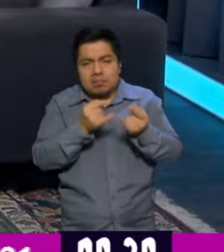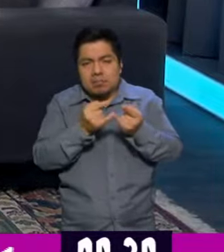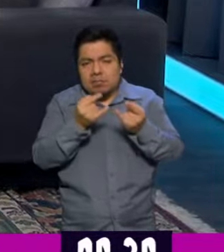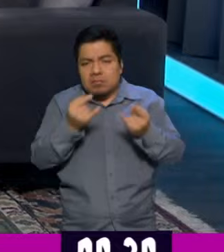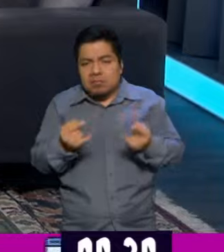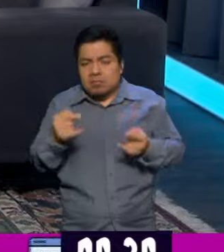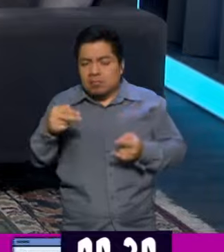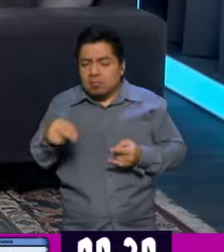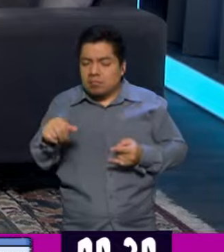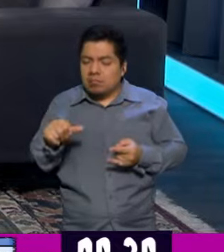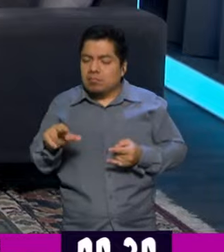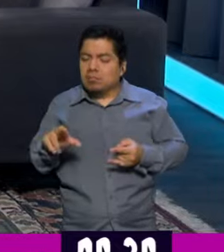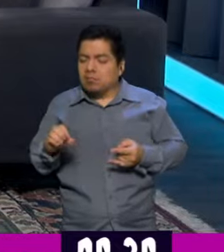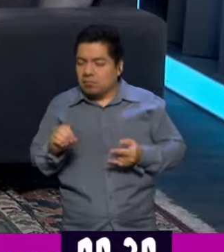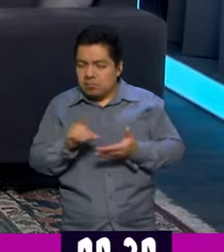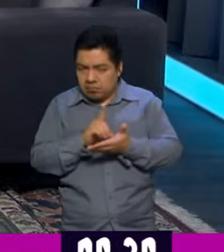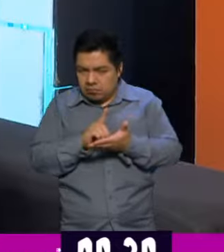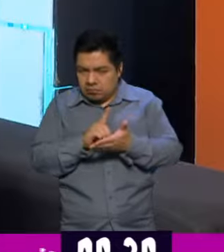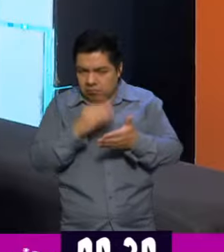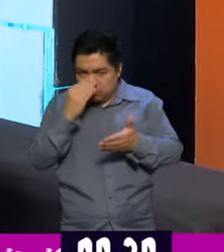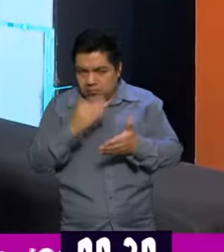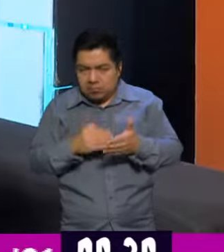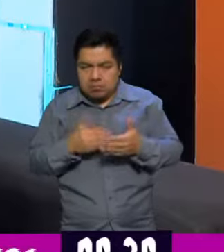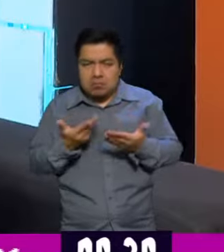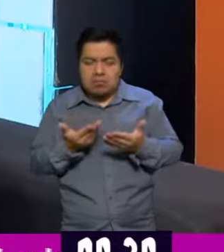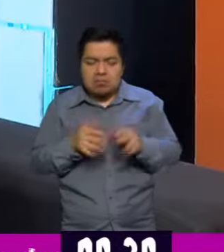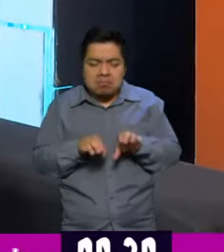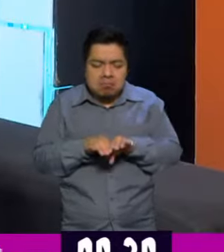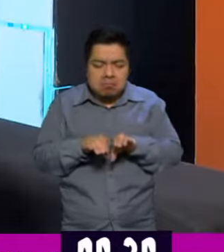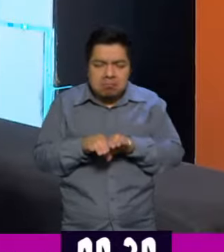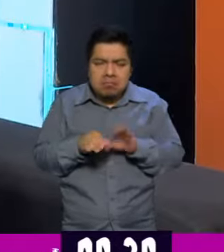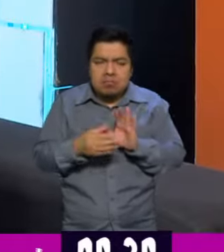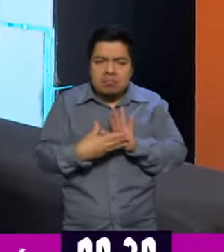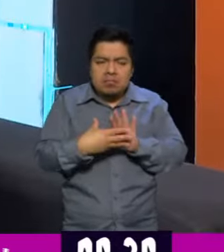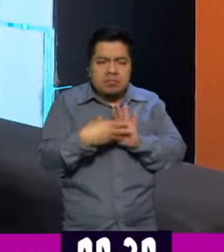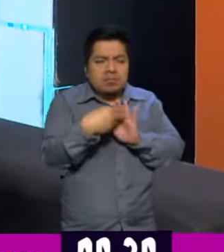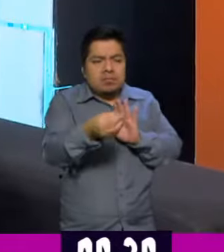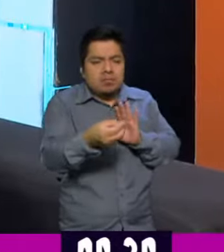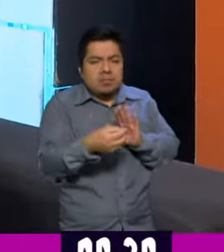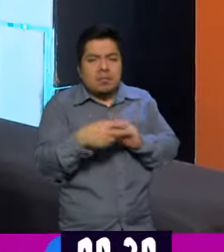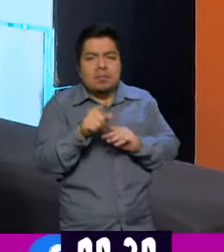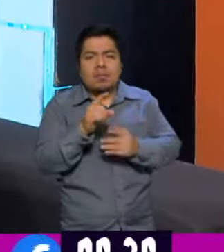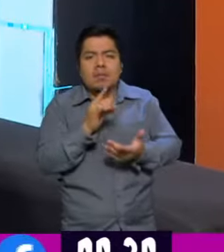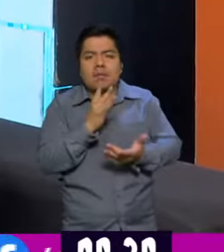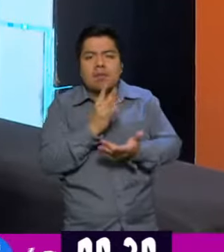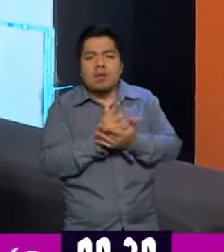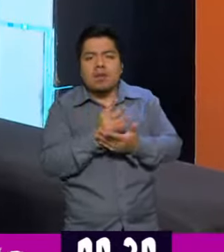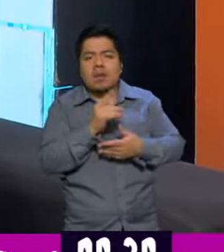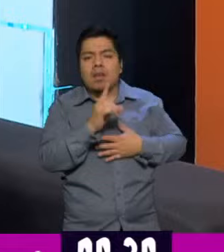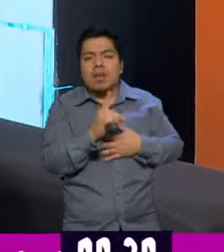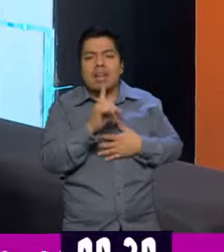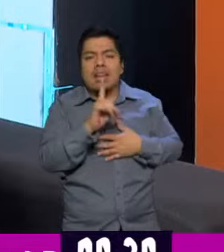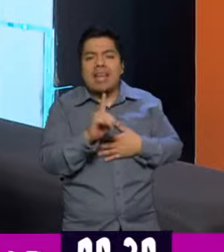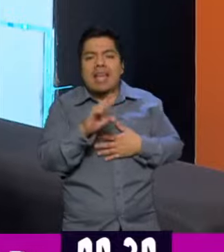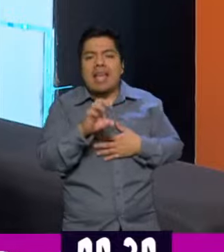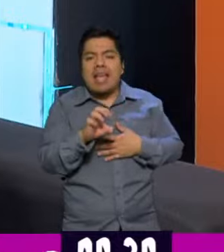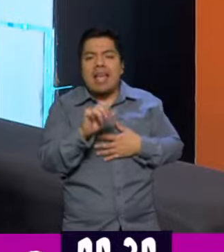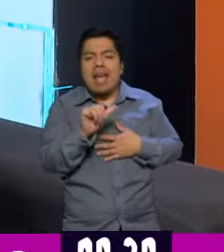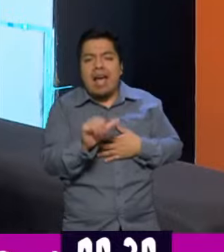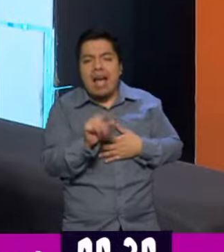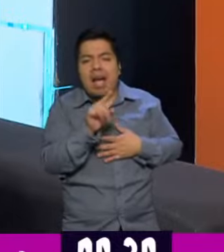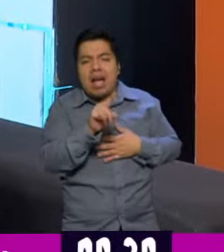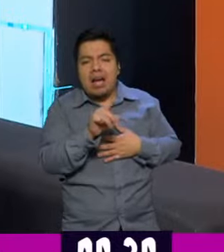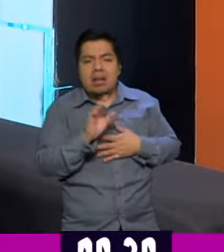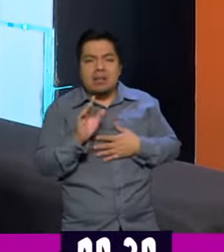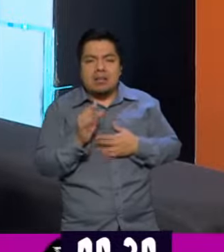que reproducen precisamente la versión generada en el Departamento de Estado, en la DEA, que es reproducida